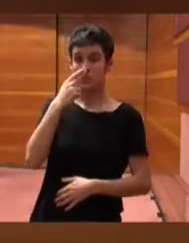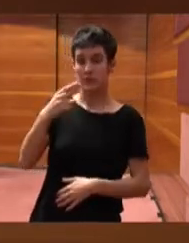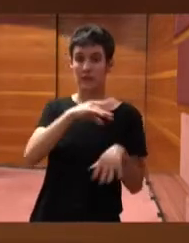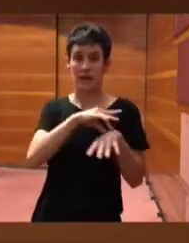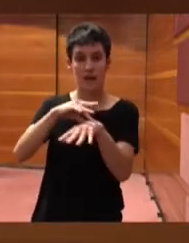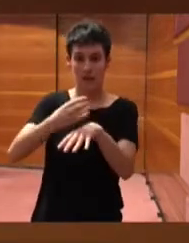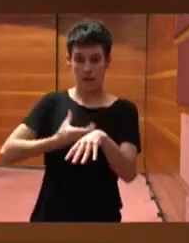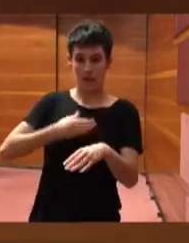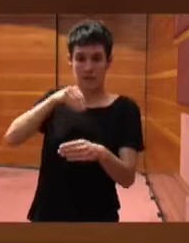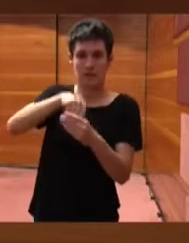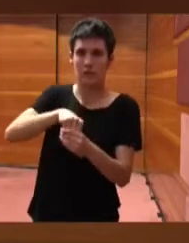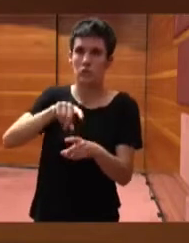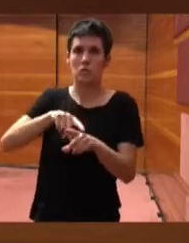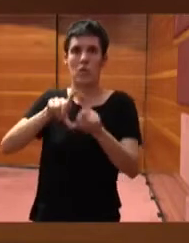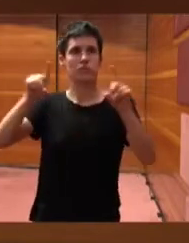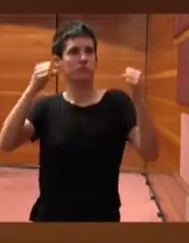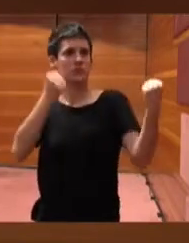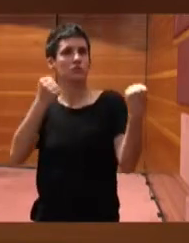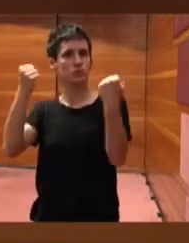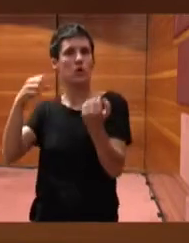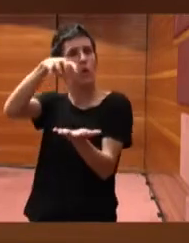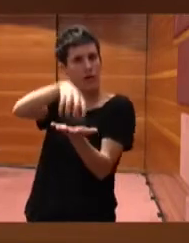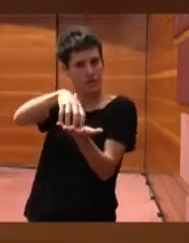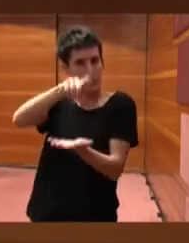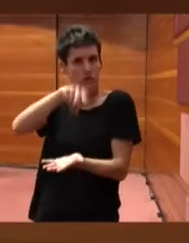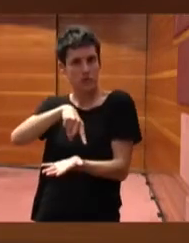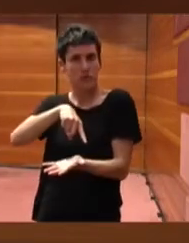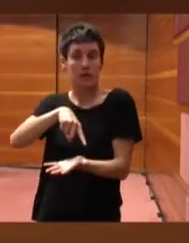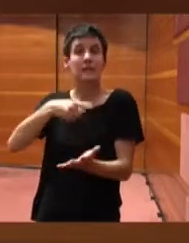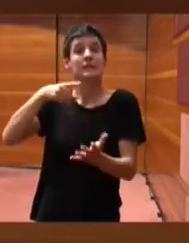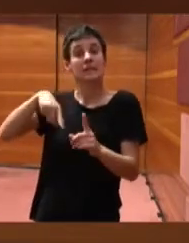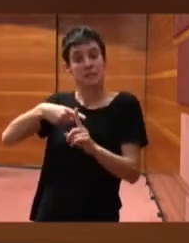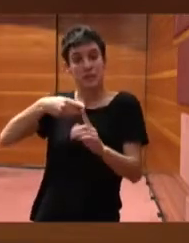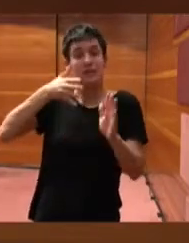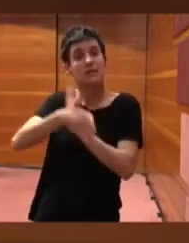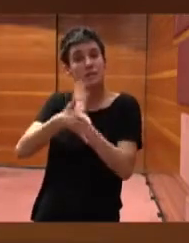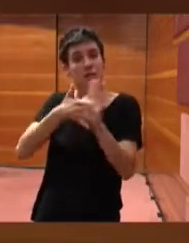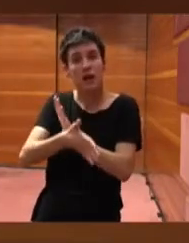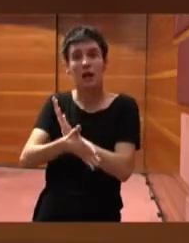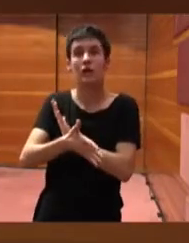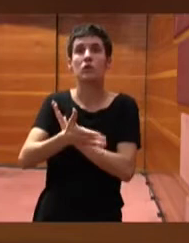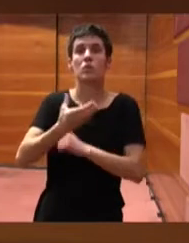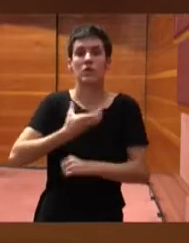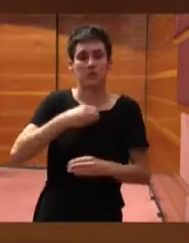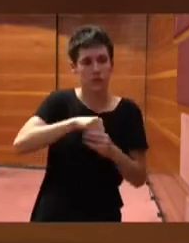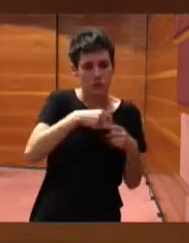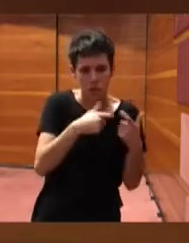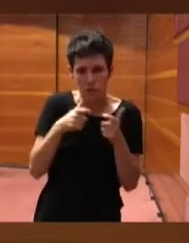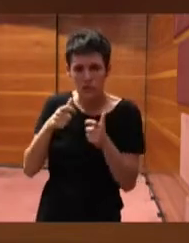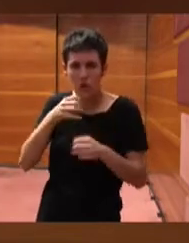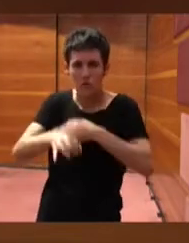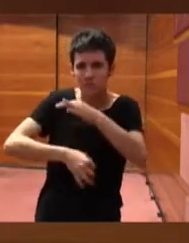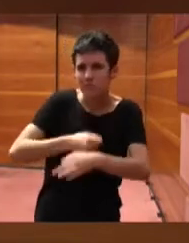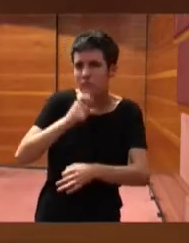al Ayuntamiento como institución, como edificio, y a explicar el funcionamiento de las comisiones, de los plenos